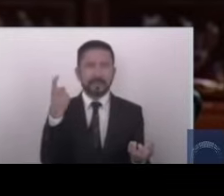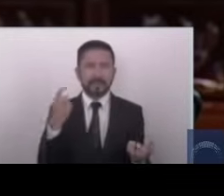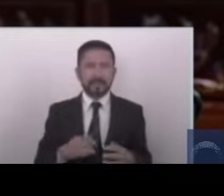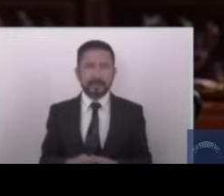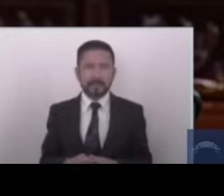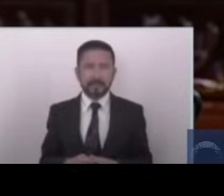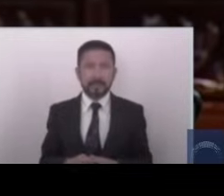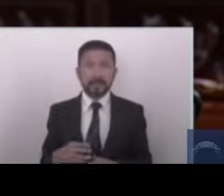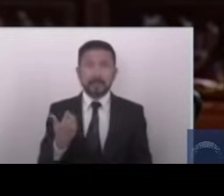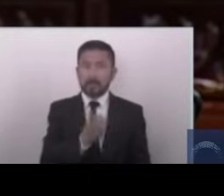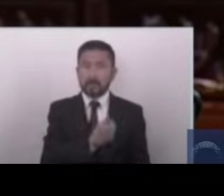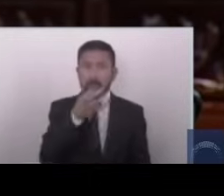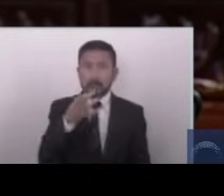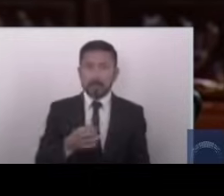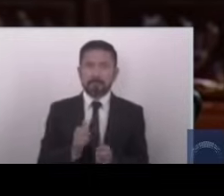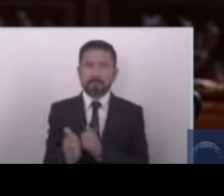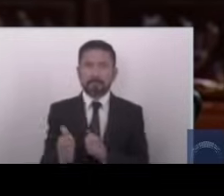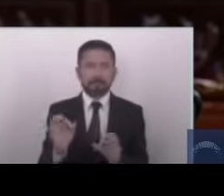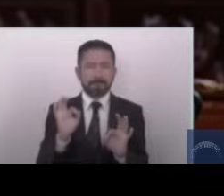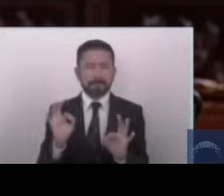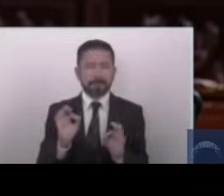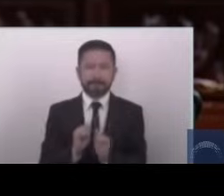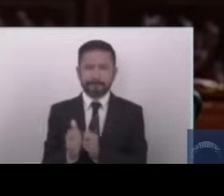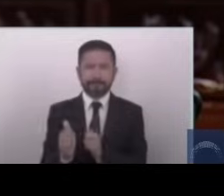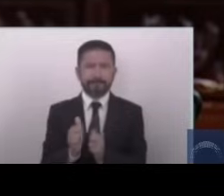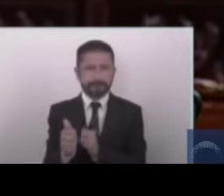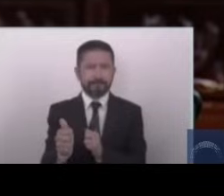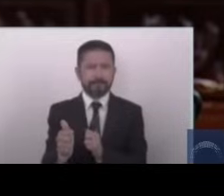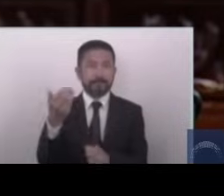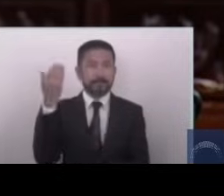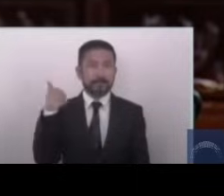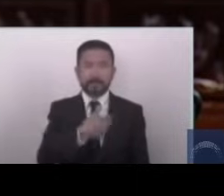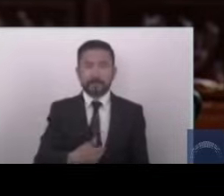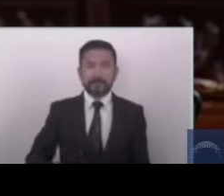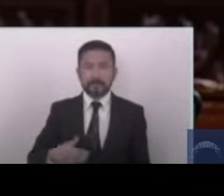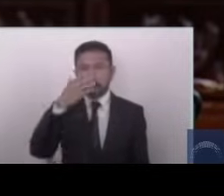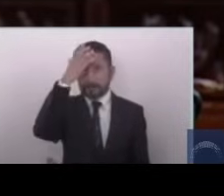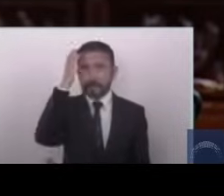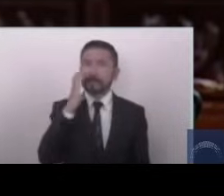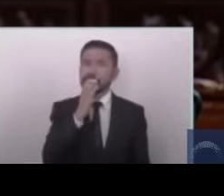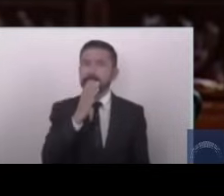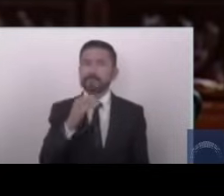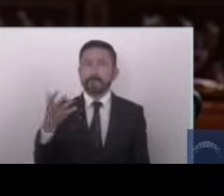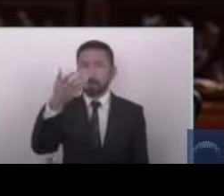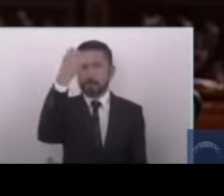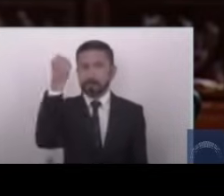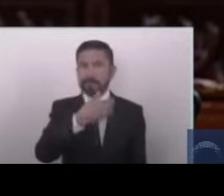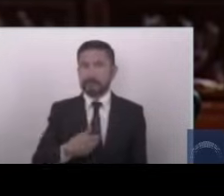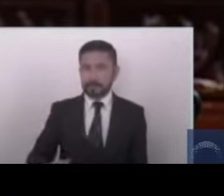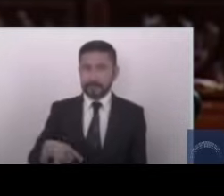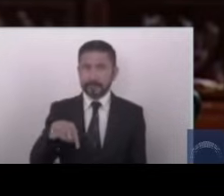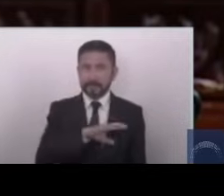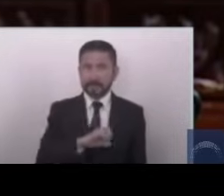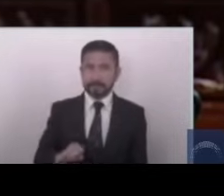definitivamente Nosotros hemos avanzado muchísimo muchísimo desde que el presidente nayib bukele asumió la presidencia de